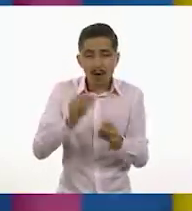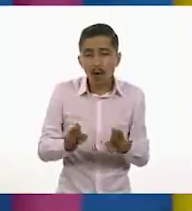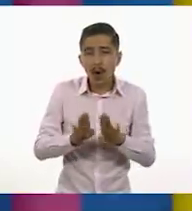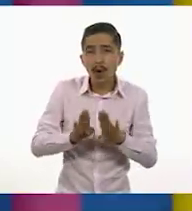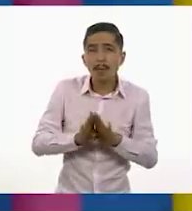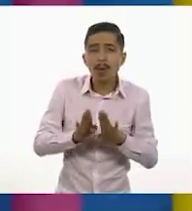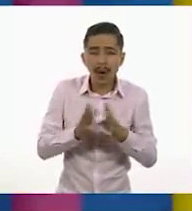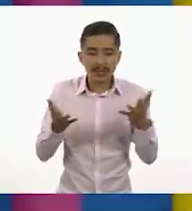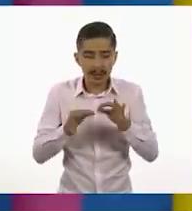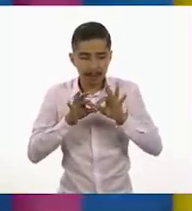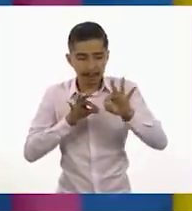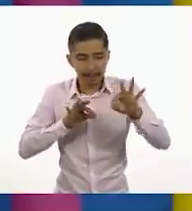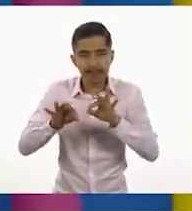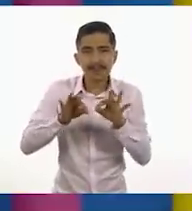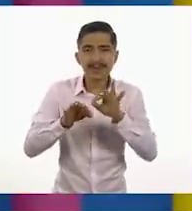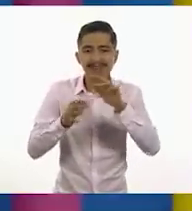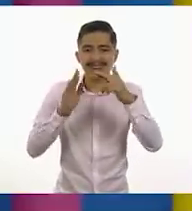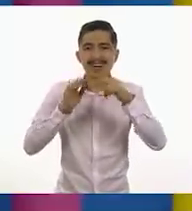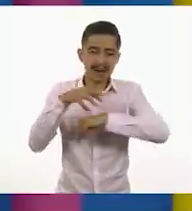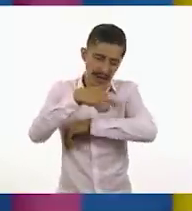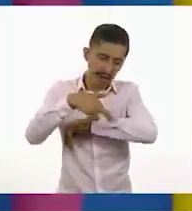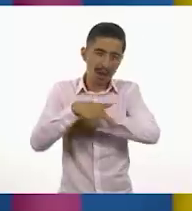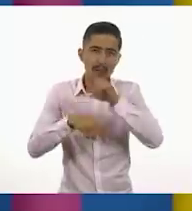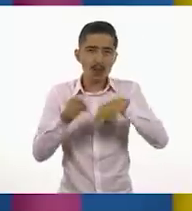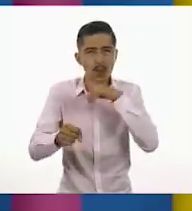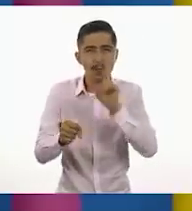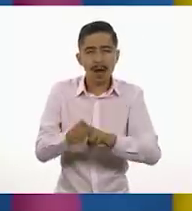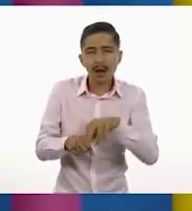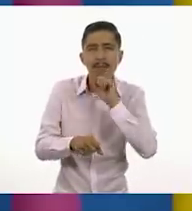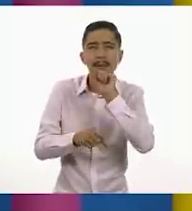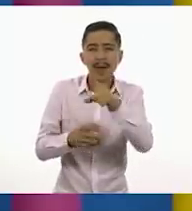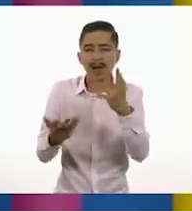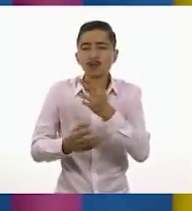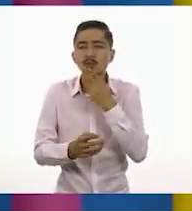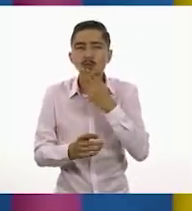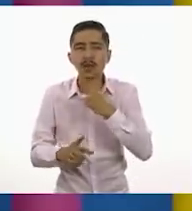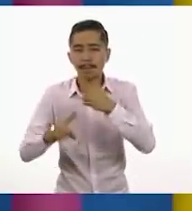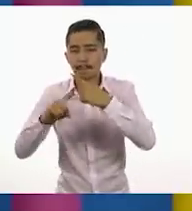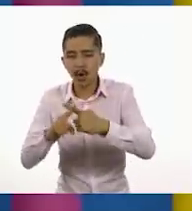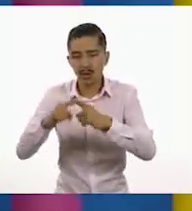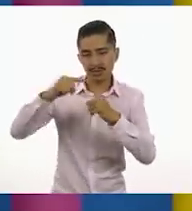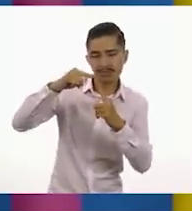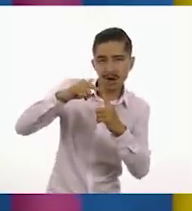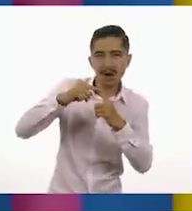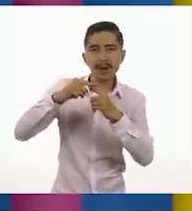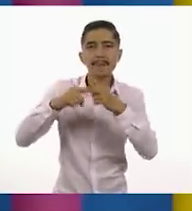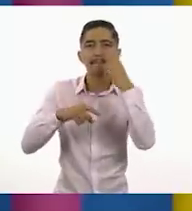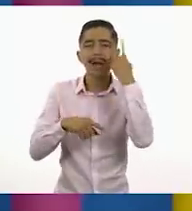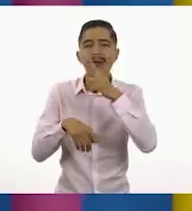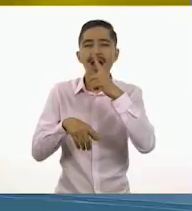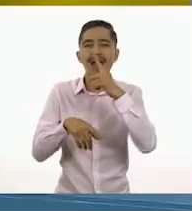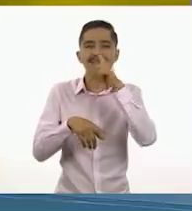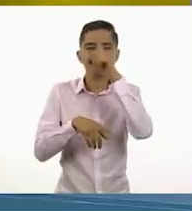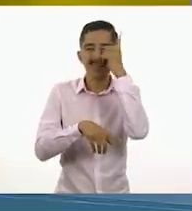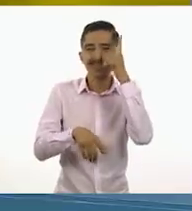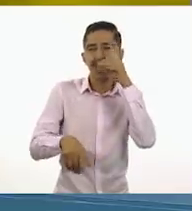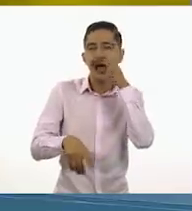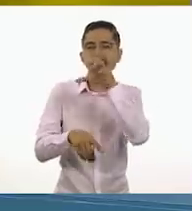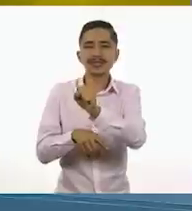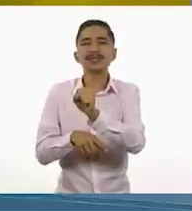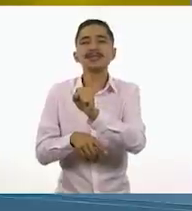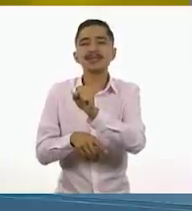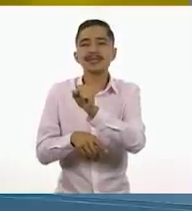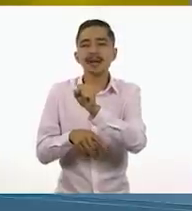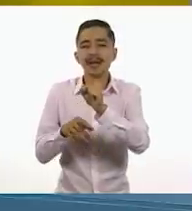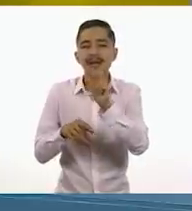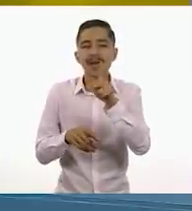en el mapa con una regla normal y a usar multiplicaciones y divisiones para llegar a la distancia en kilómetros. Sí, también